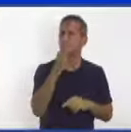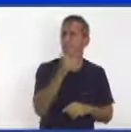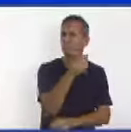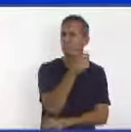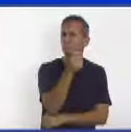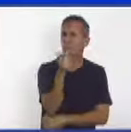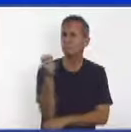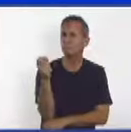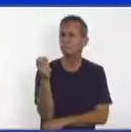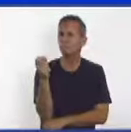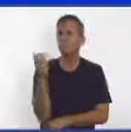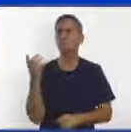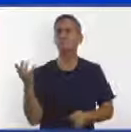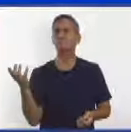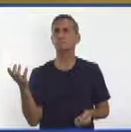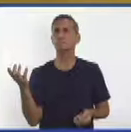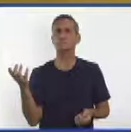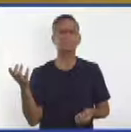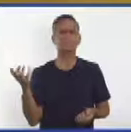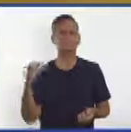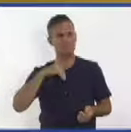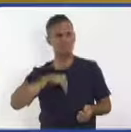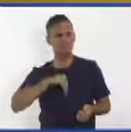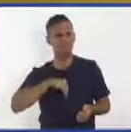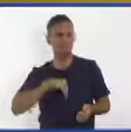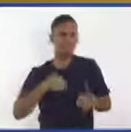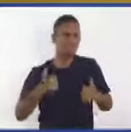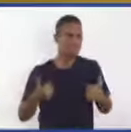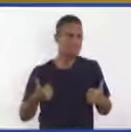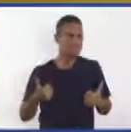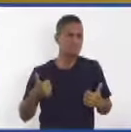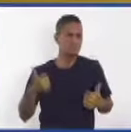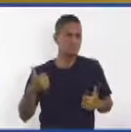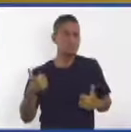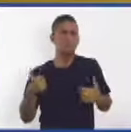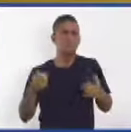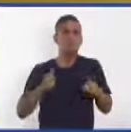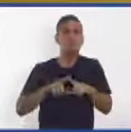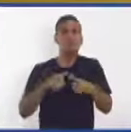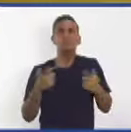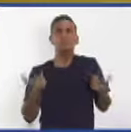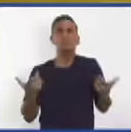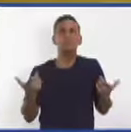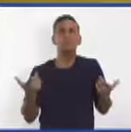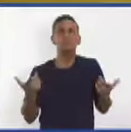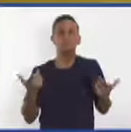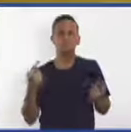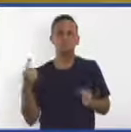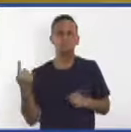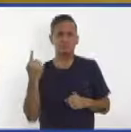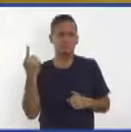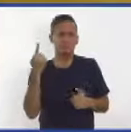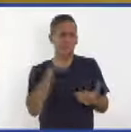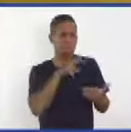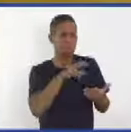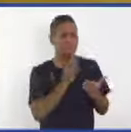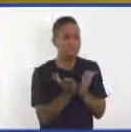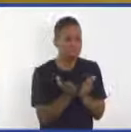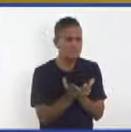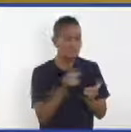únicamente con lo que está en el libro de texto sabemos que ustedes para poder realizar esta actividad